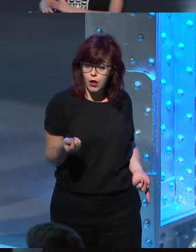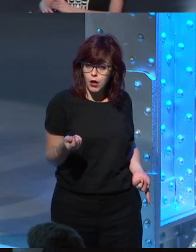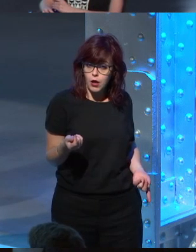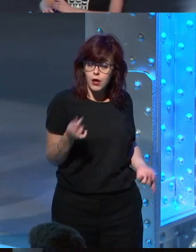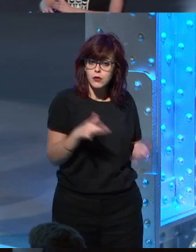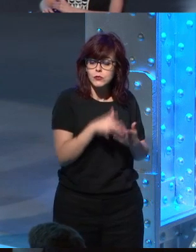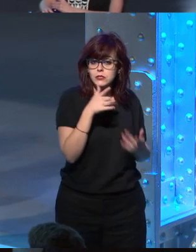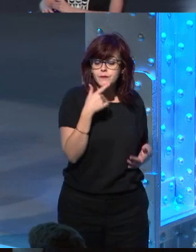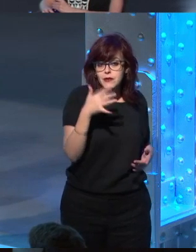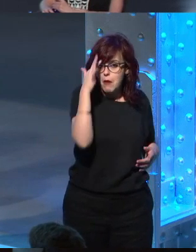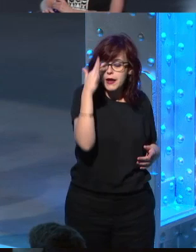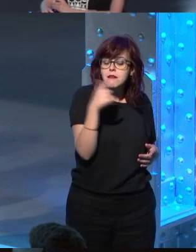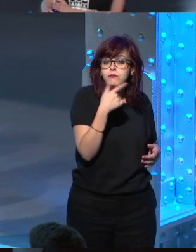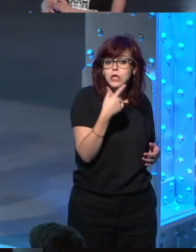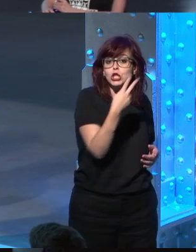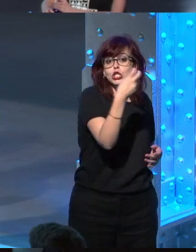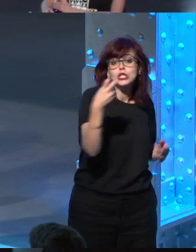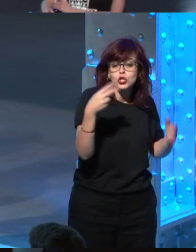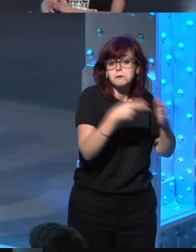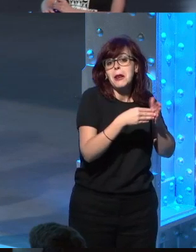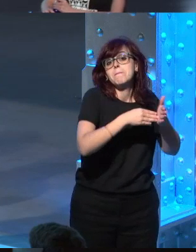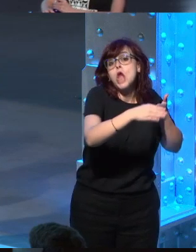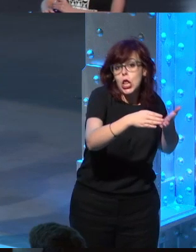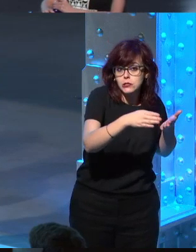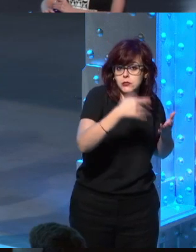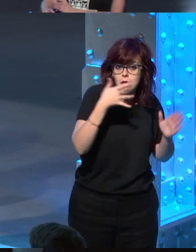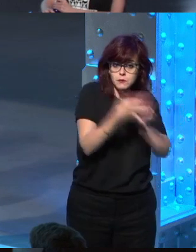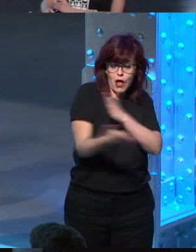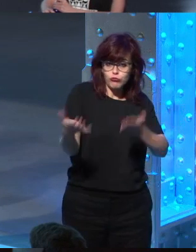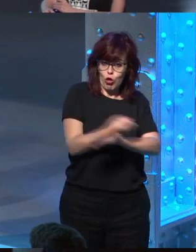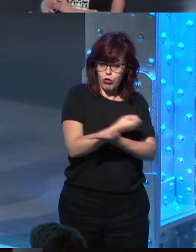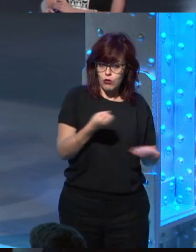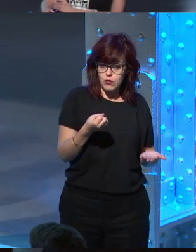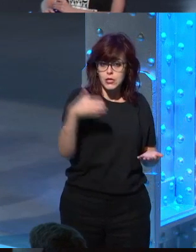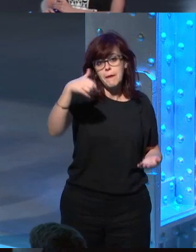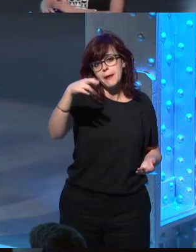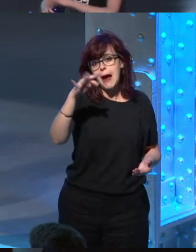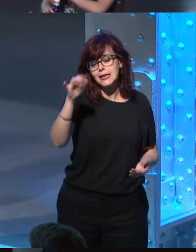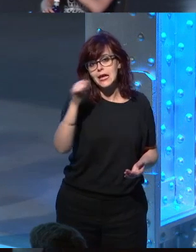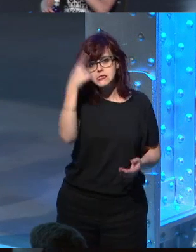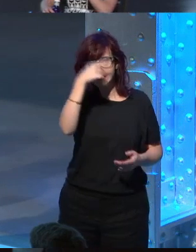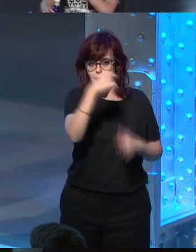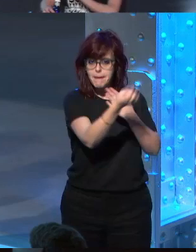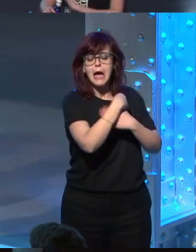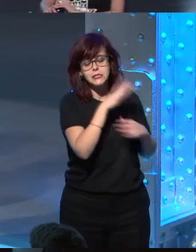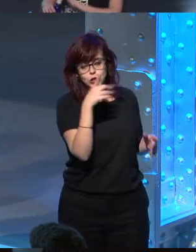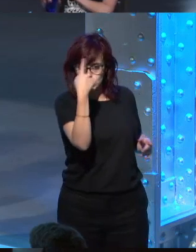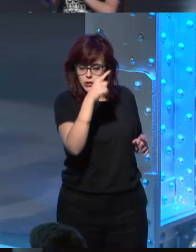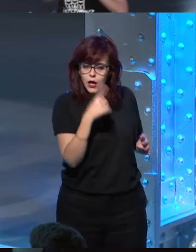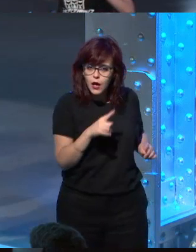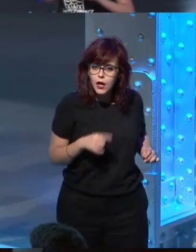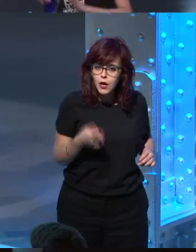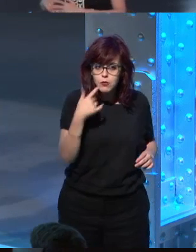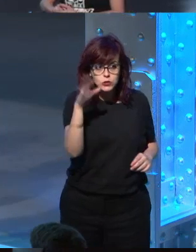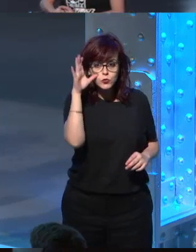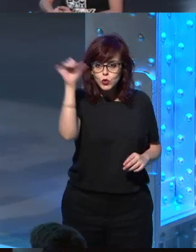200, pon 100.000 millones de dólares y 200.000 y ya está explicado todo. Claro. Marta sabe más que yo, eso lo sé. No sé, pero no sé. Yo también Estoy